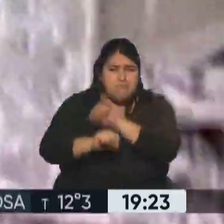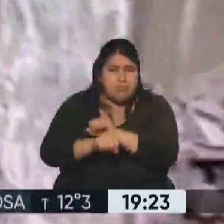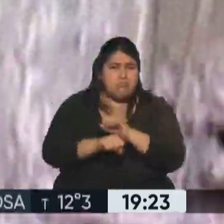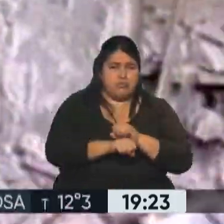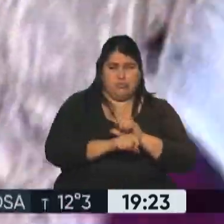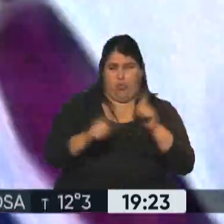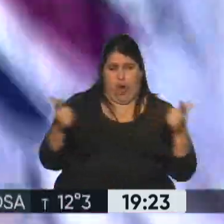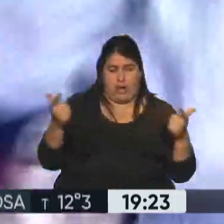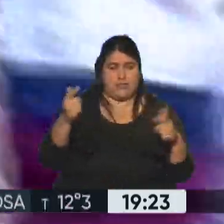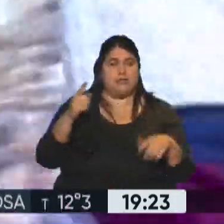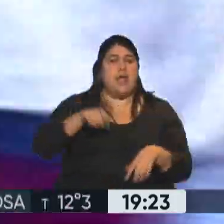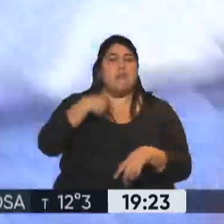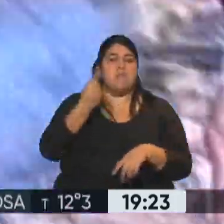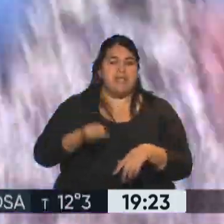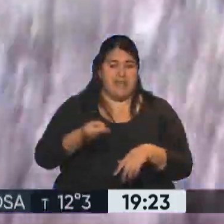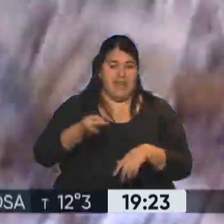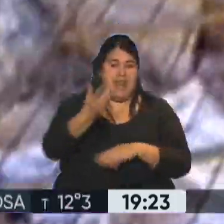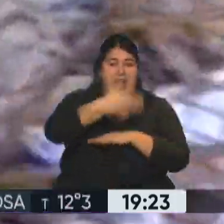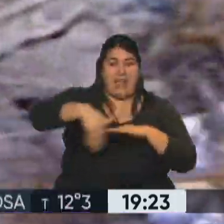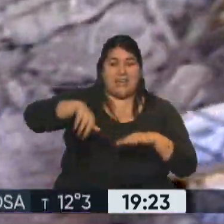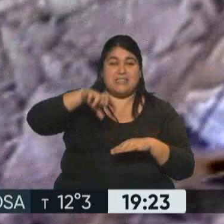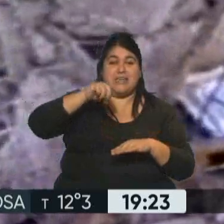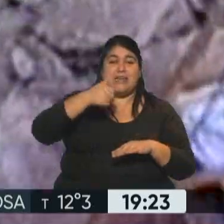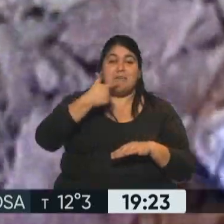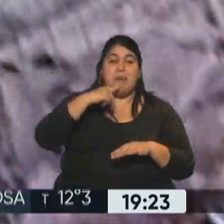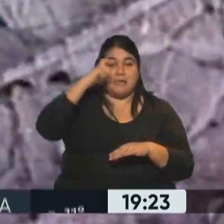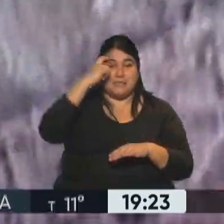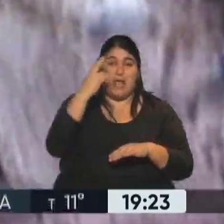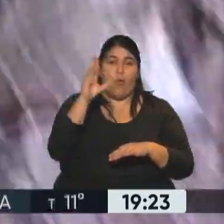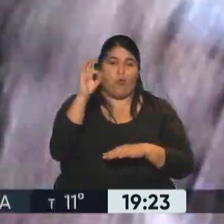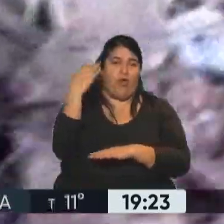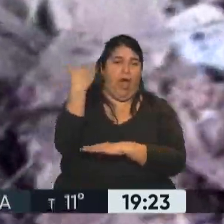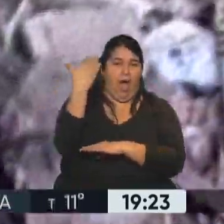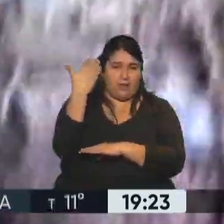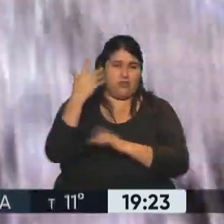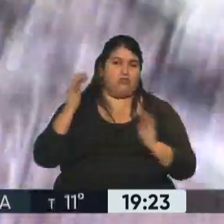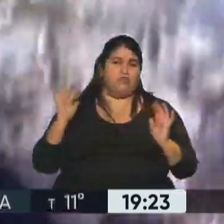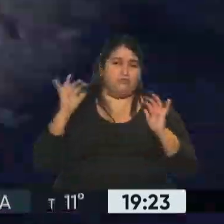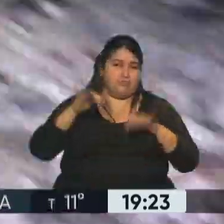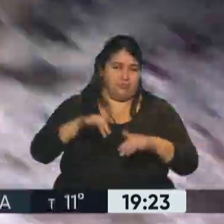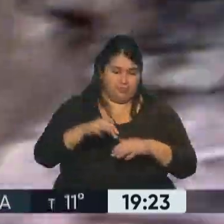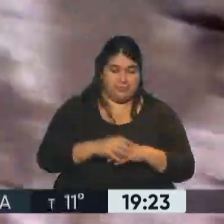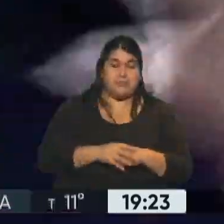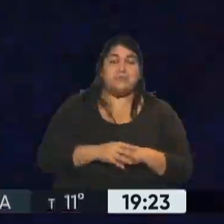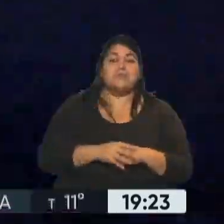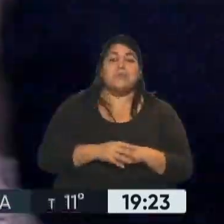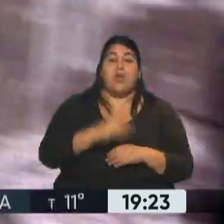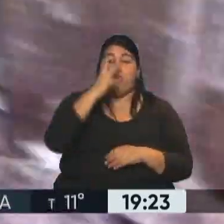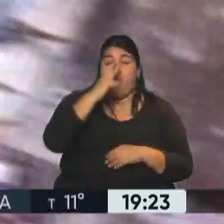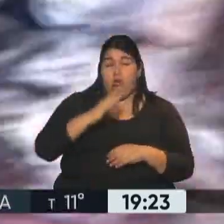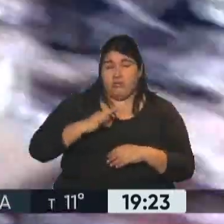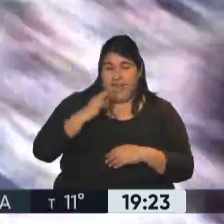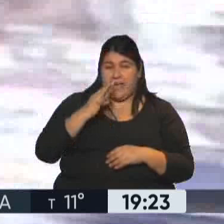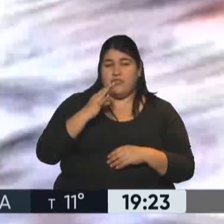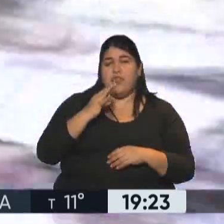mañana vuelve a la presencialidad, será en la calle Pasteur, donde sucedió esta tragedia años atrás. Tras 2 años de años virtuales